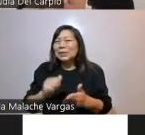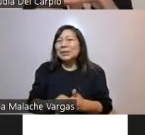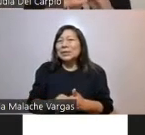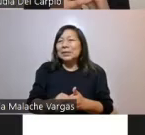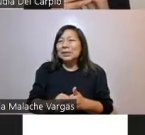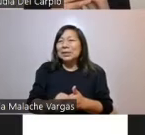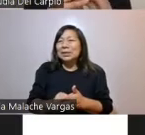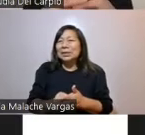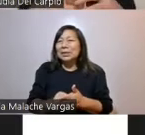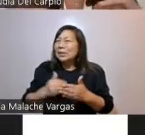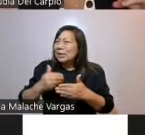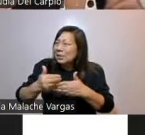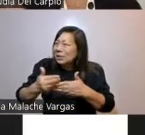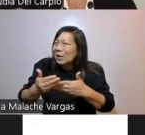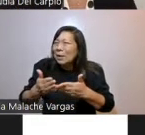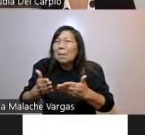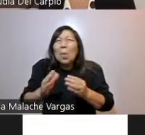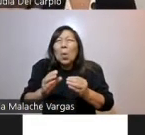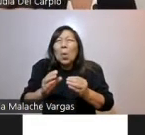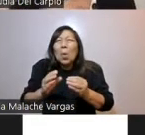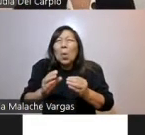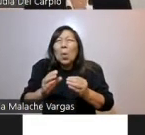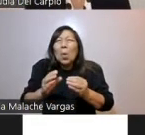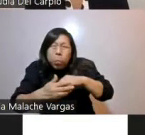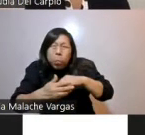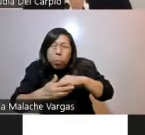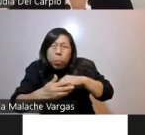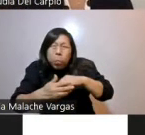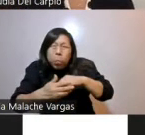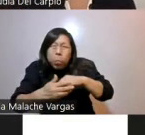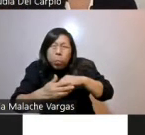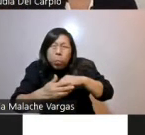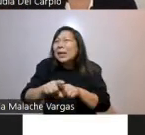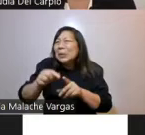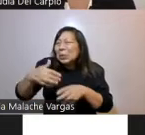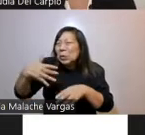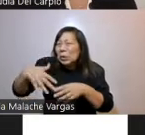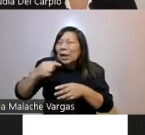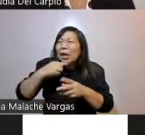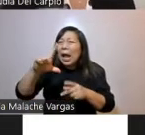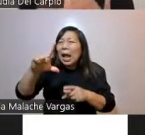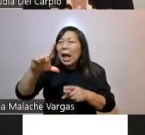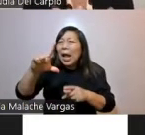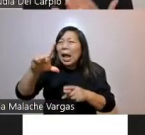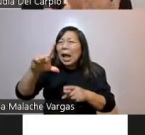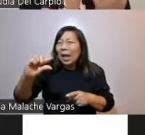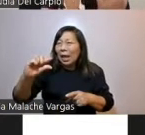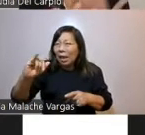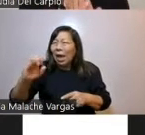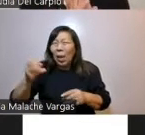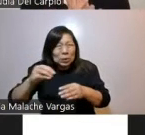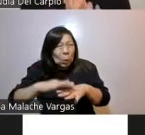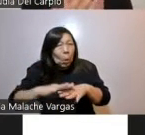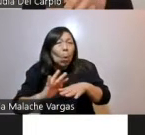suelen pasar por un proceso de blanqueamiento con lejías, que son todos productos irritantes. El contacto de